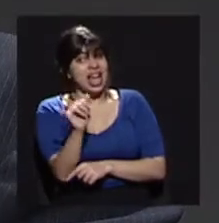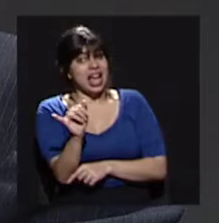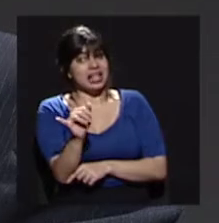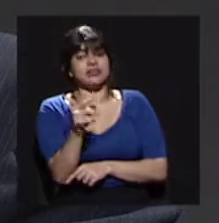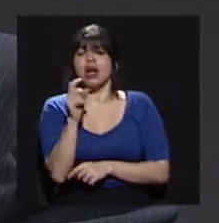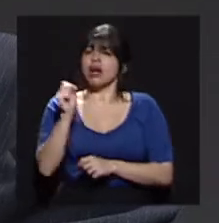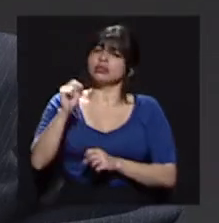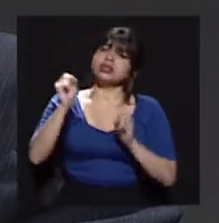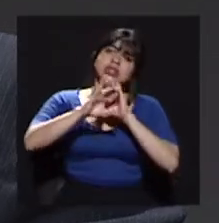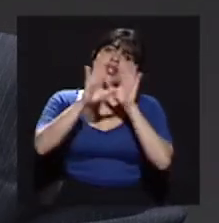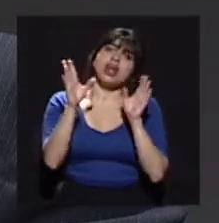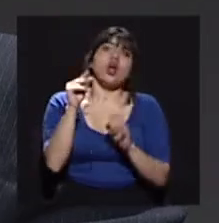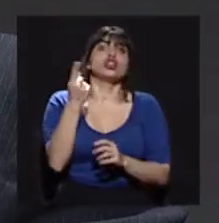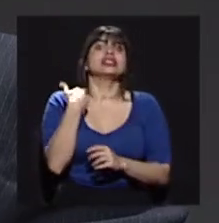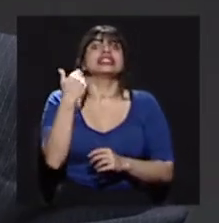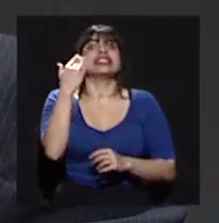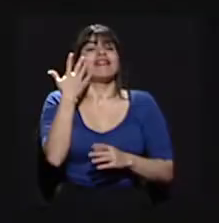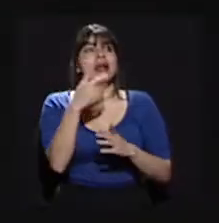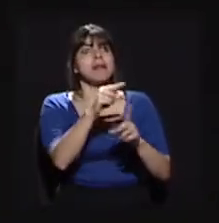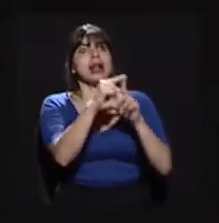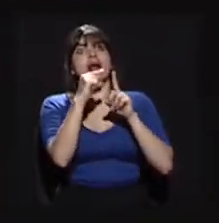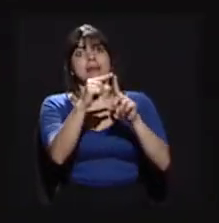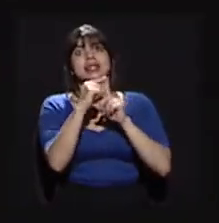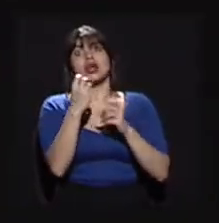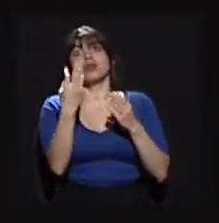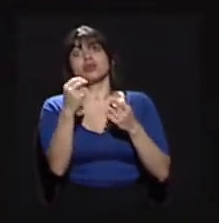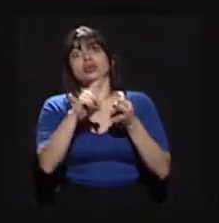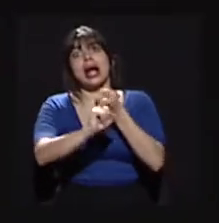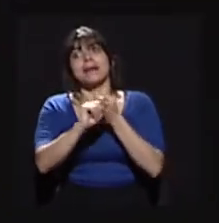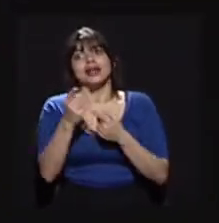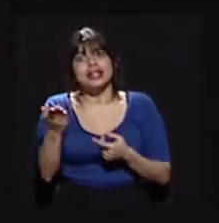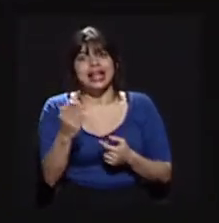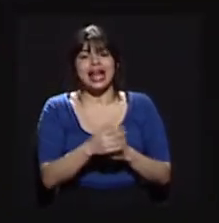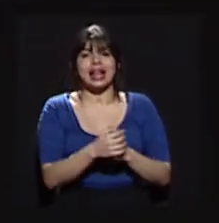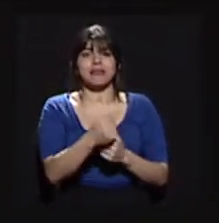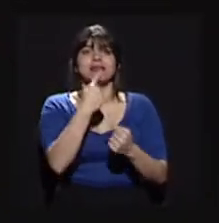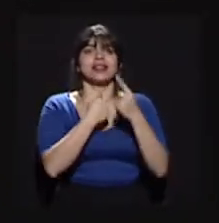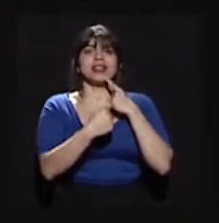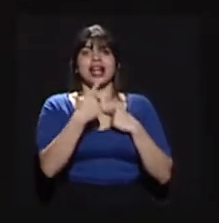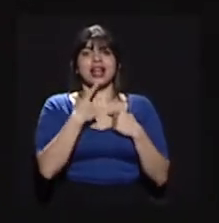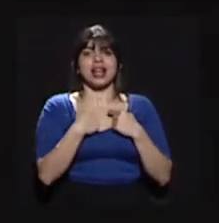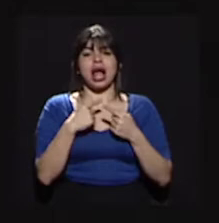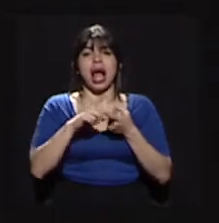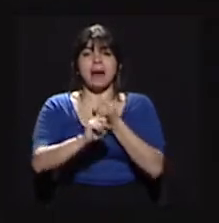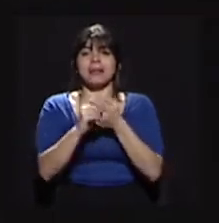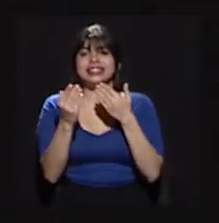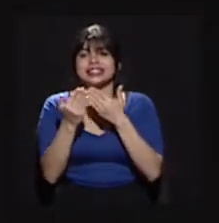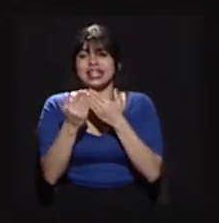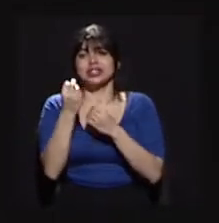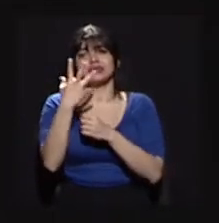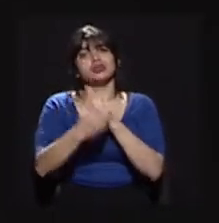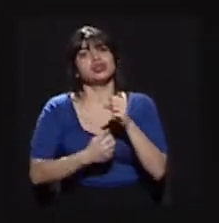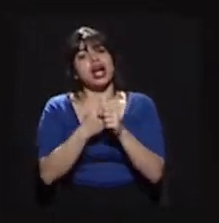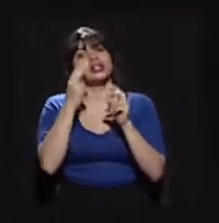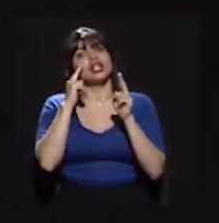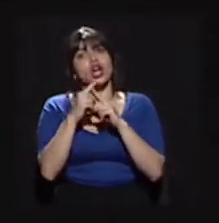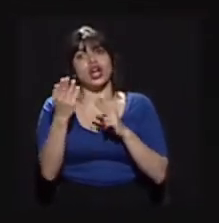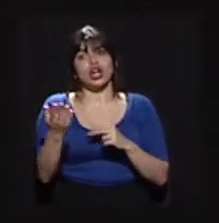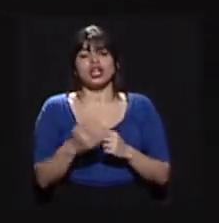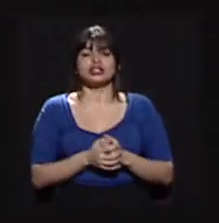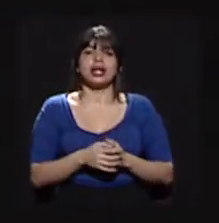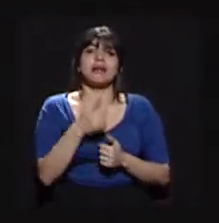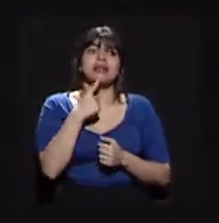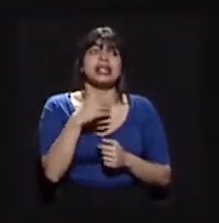ser el así claro no solamente no sabía me lo advirtieron muchos amigos de él ni siquiera amigos cercanos de muchos años de conocerlo me